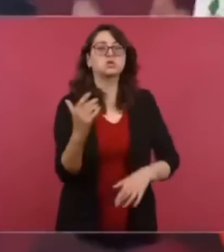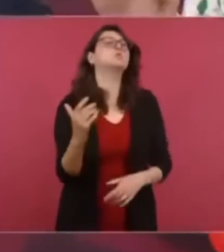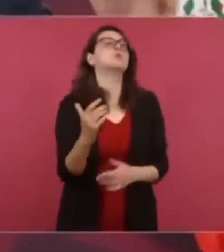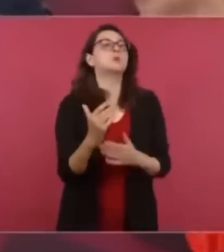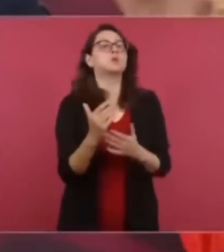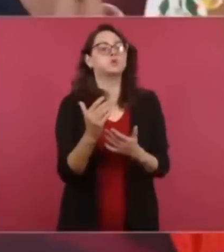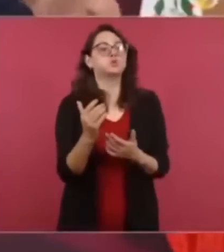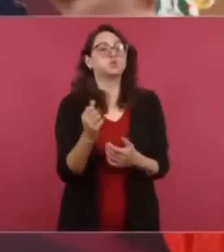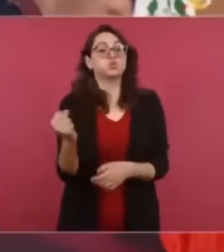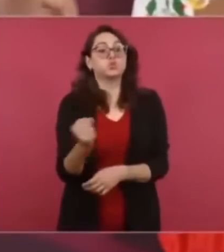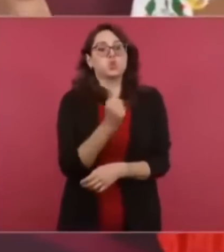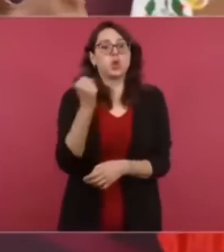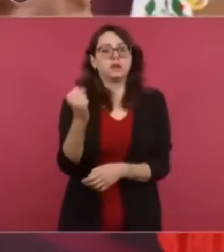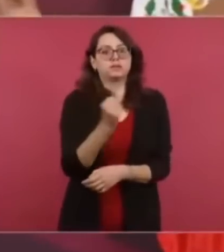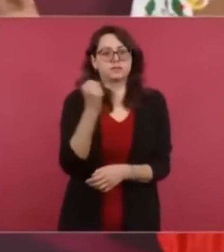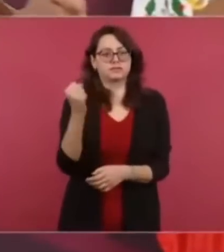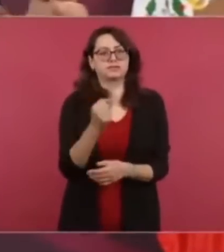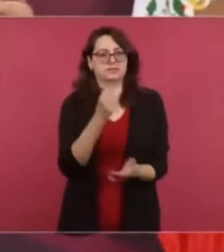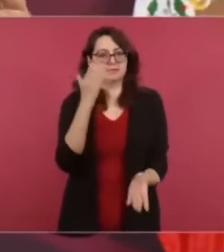nos preparamos